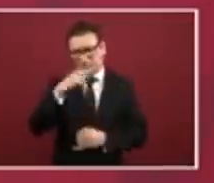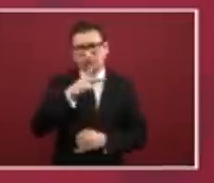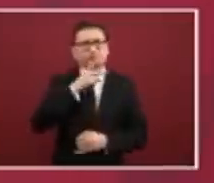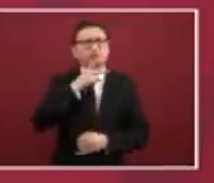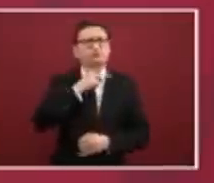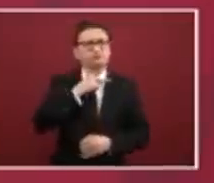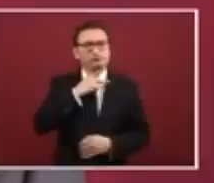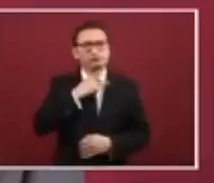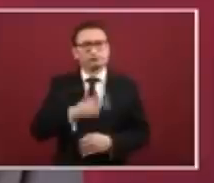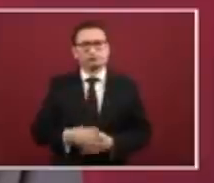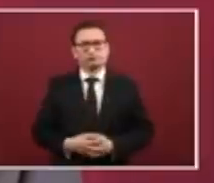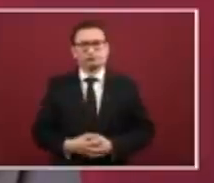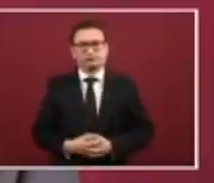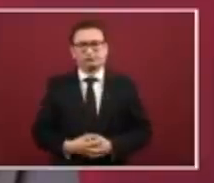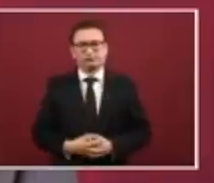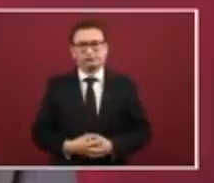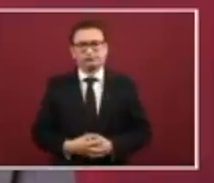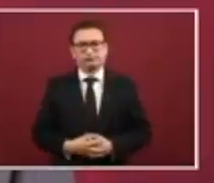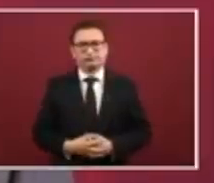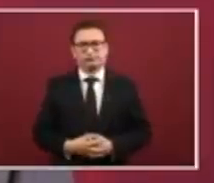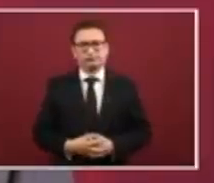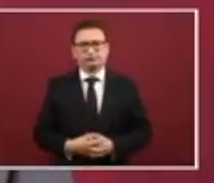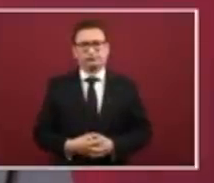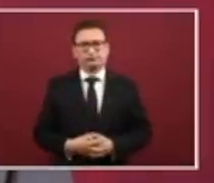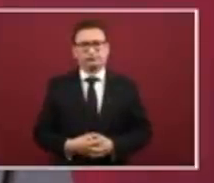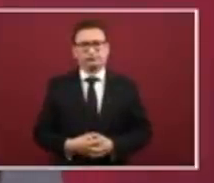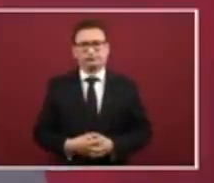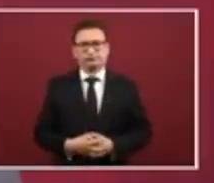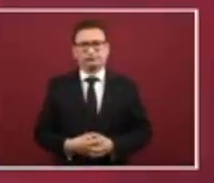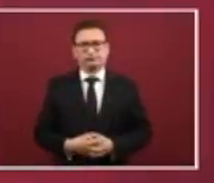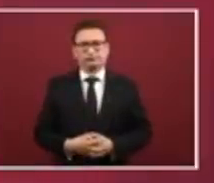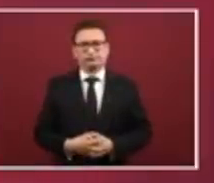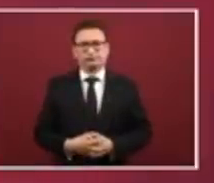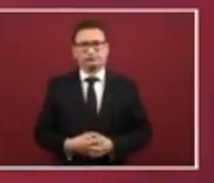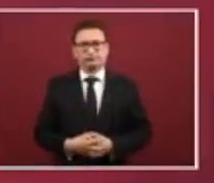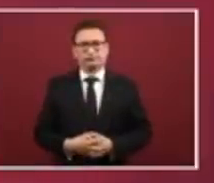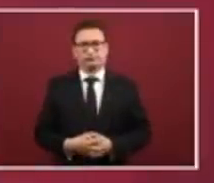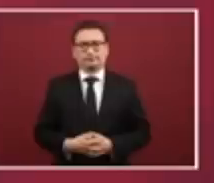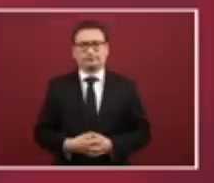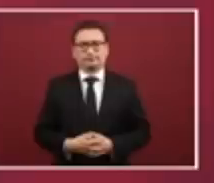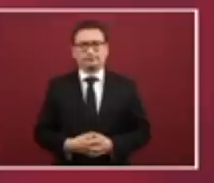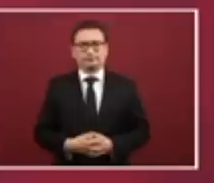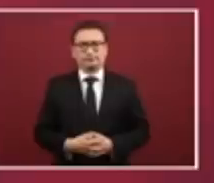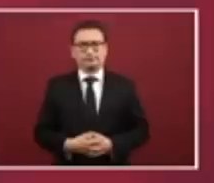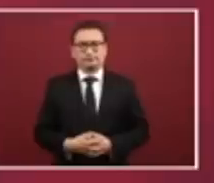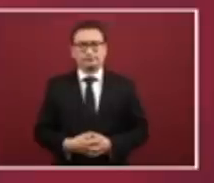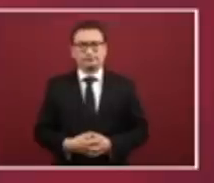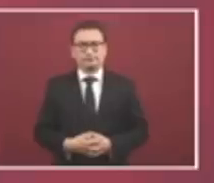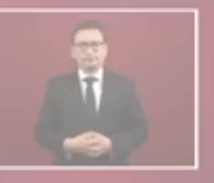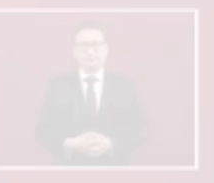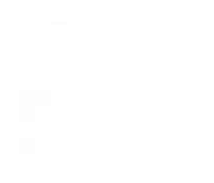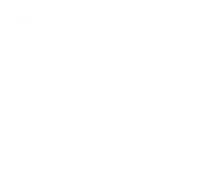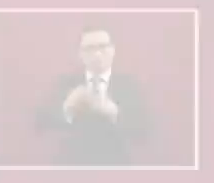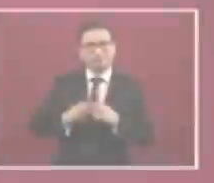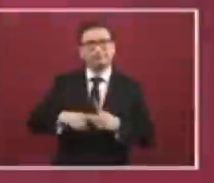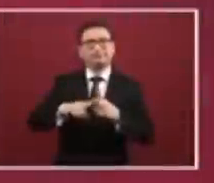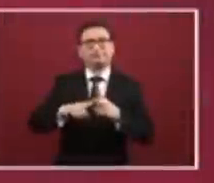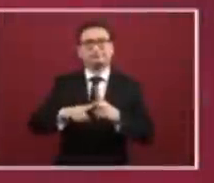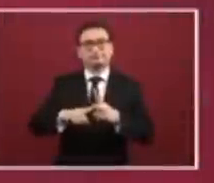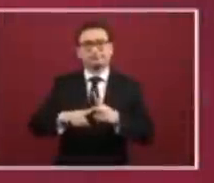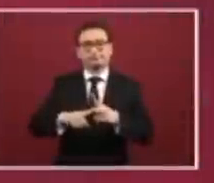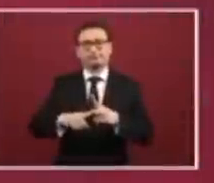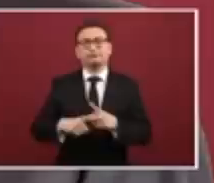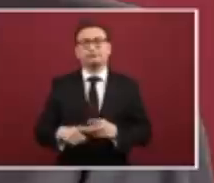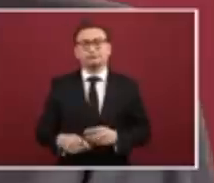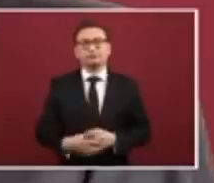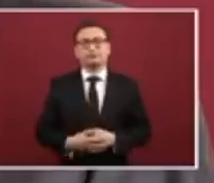El presidente detalló que las tareas de construcción iniciarán el 2 de junio y se planea terminarán en mayo de 2022.